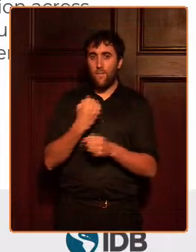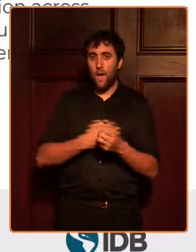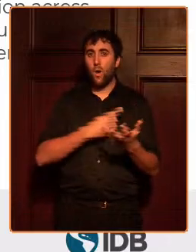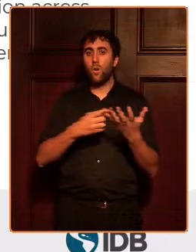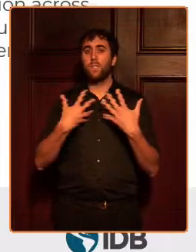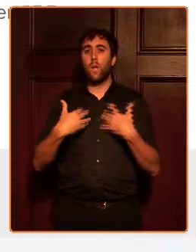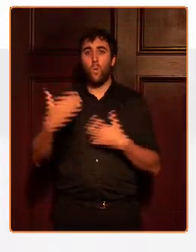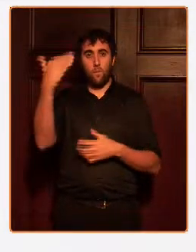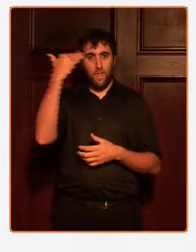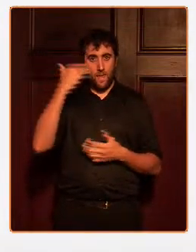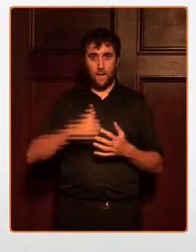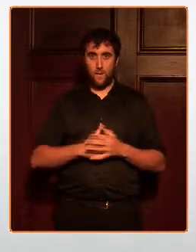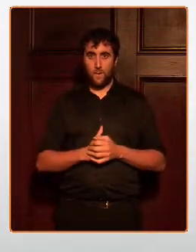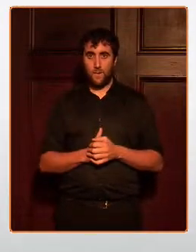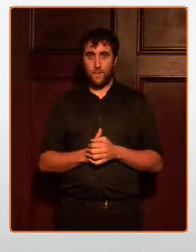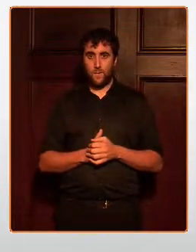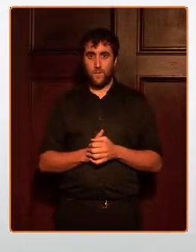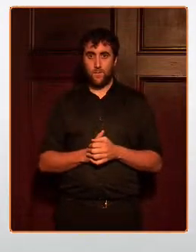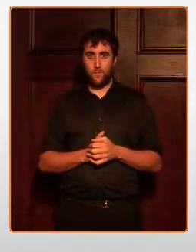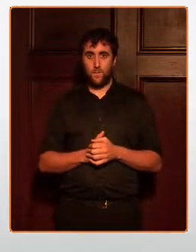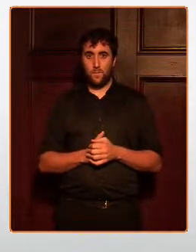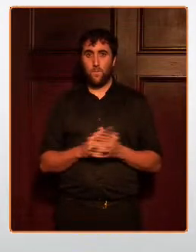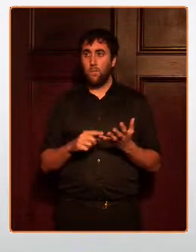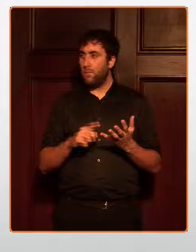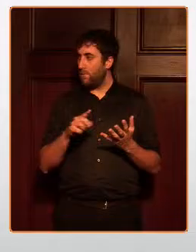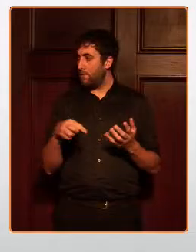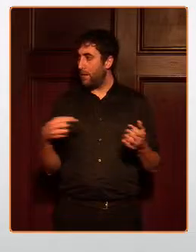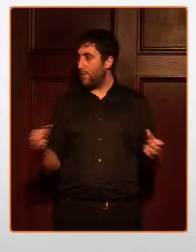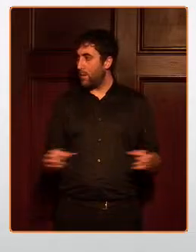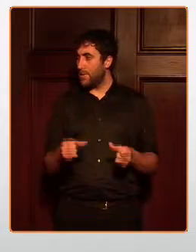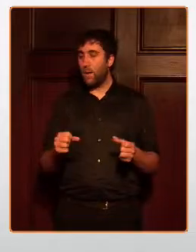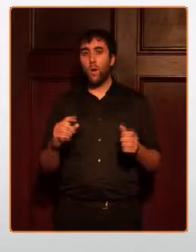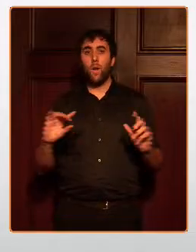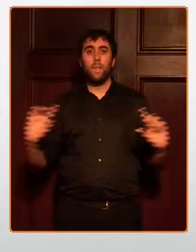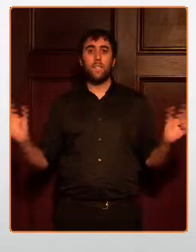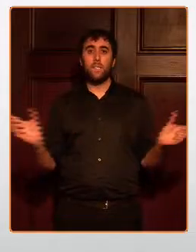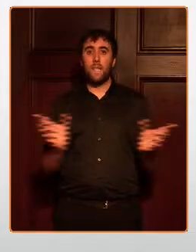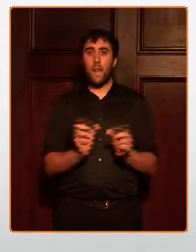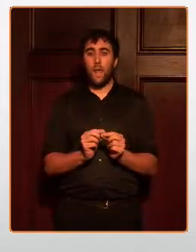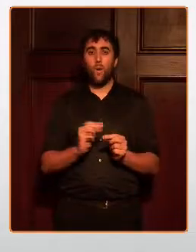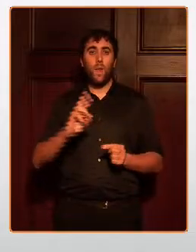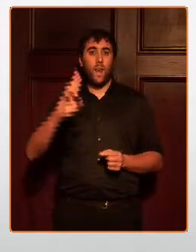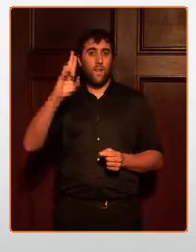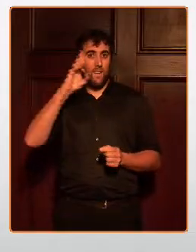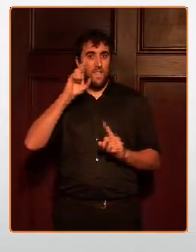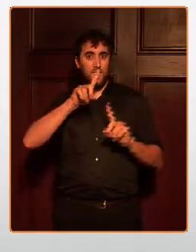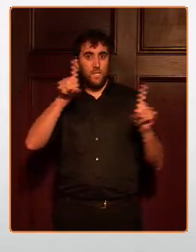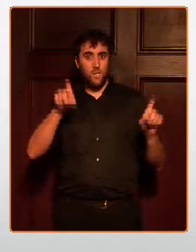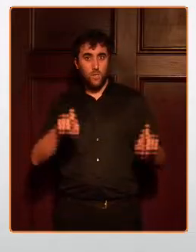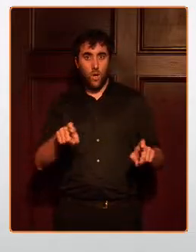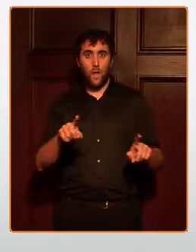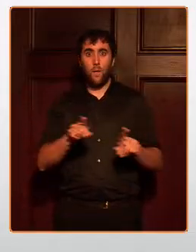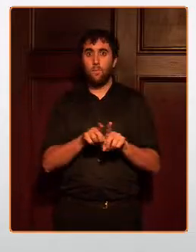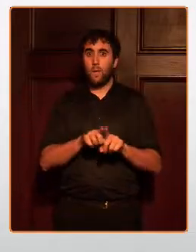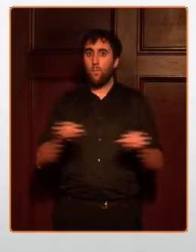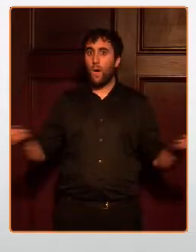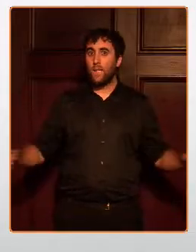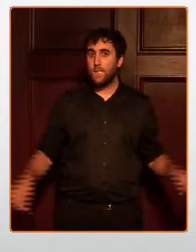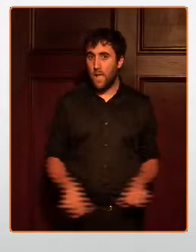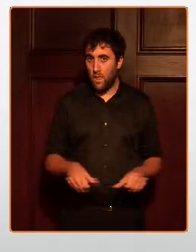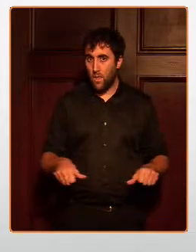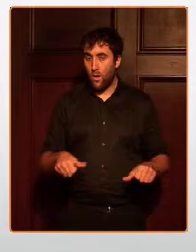salud mental de la gente. Y quisiera cerrar con un par de reflexiones. La primera es esta, un tono de